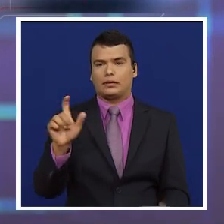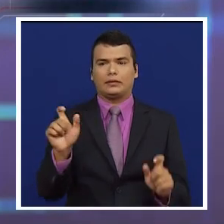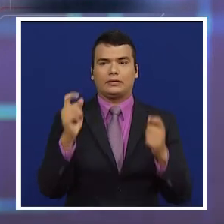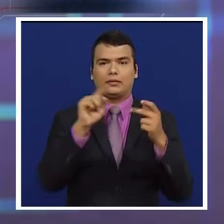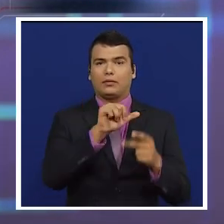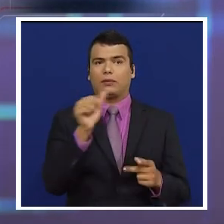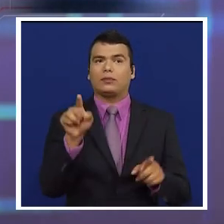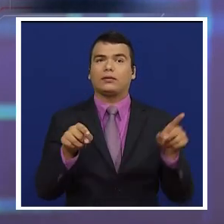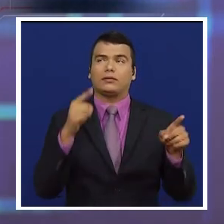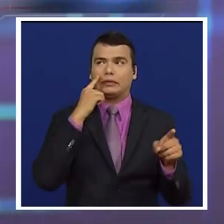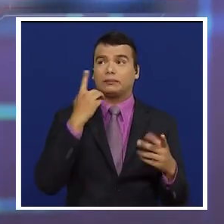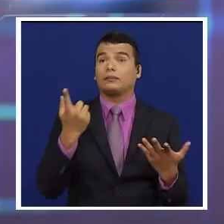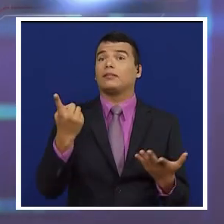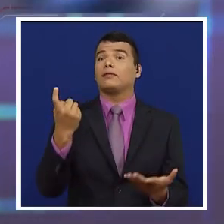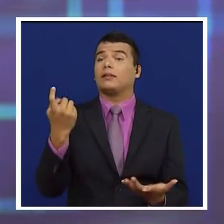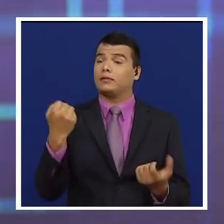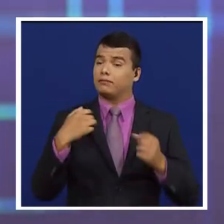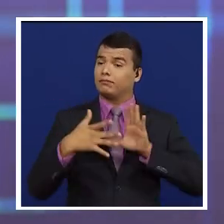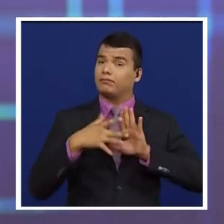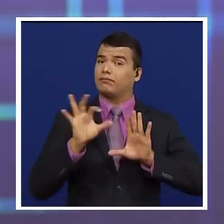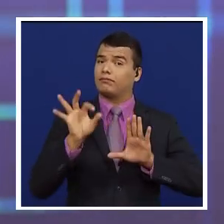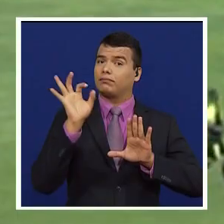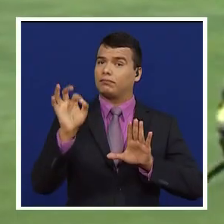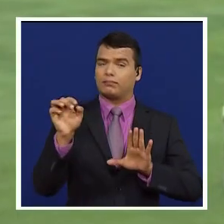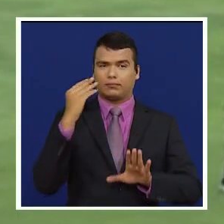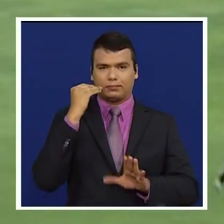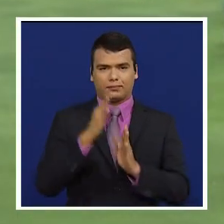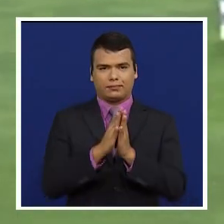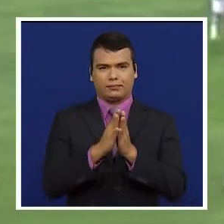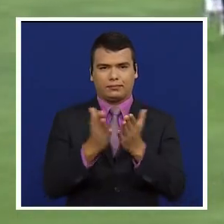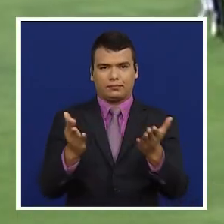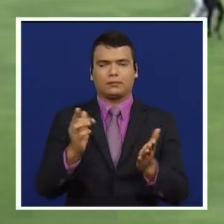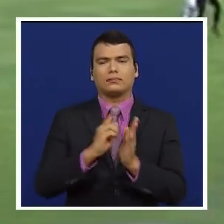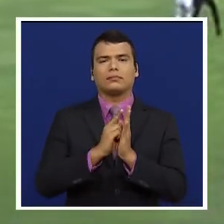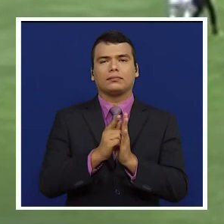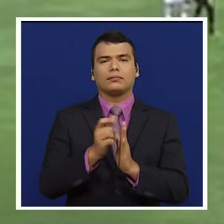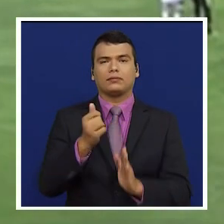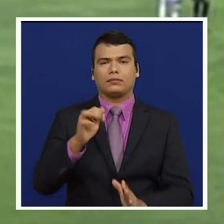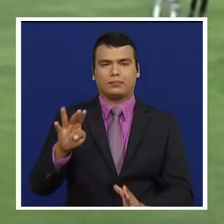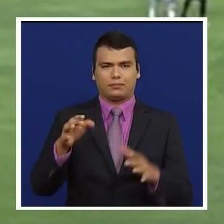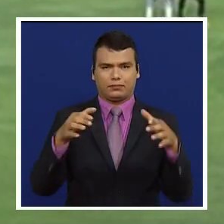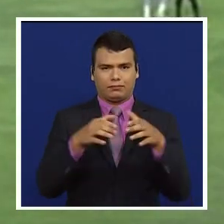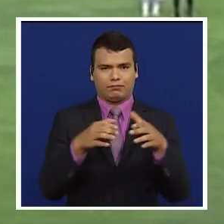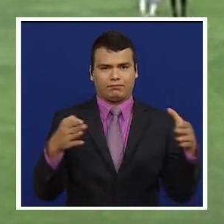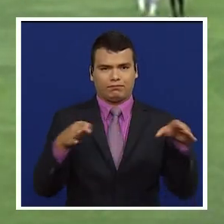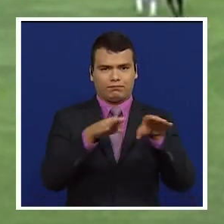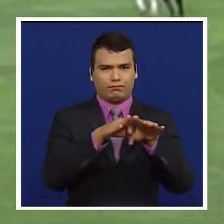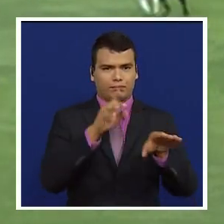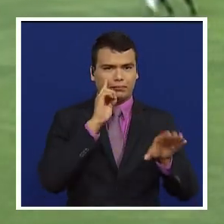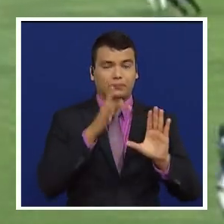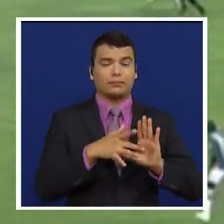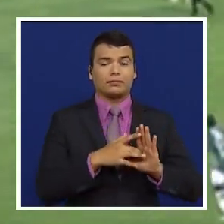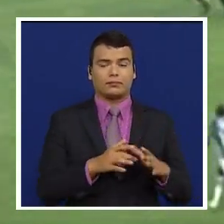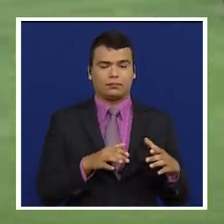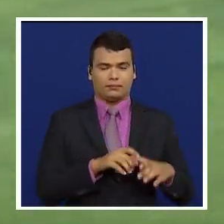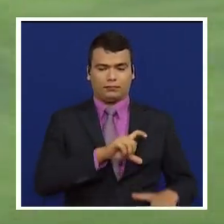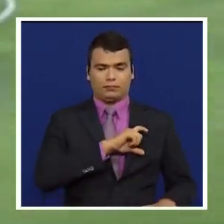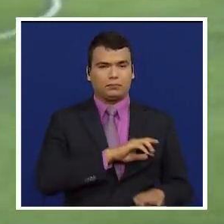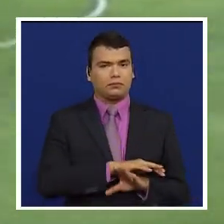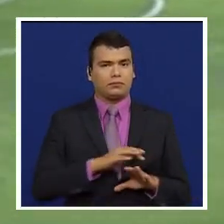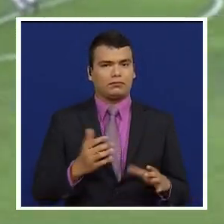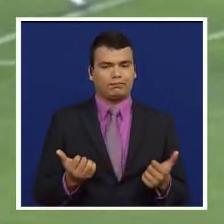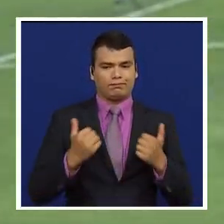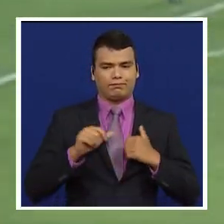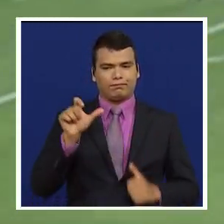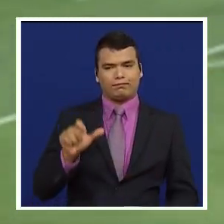afición. Mónica Santa Cruz con todos sus anhelos. A los 14 minutos, Equidad sorprendió en una salida del Deportivo Cali, que